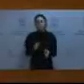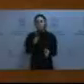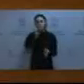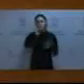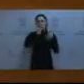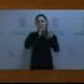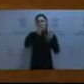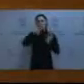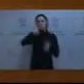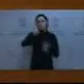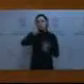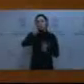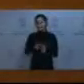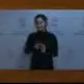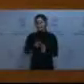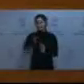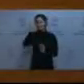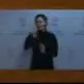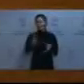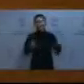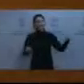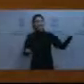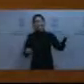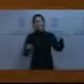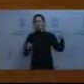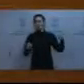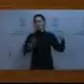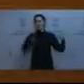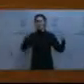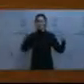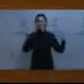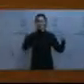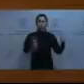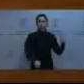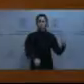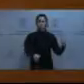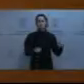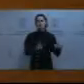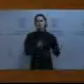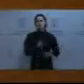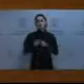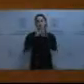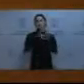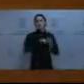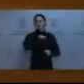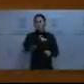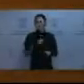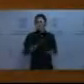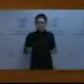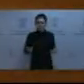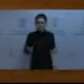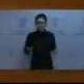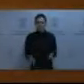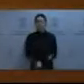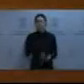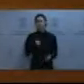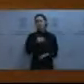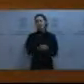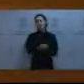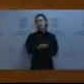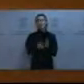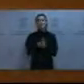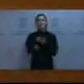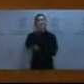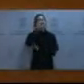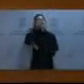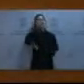8,3 puntos porcentuales, la segunda mayor caída de toda España. Estos datos son, a grandes rasgos, la realidad de una